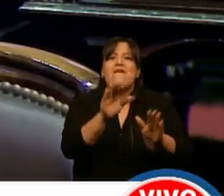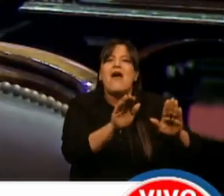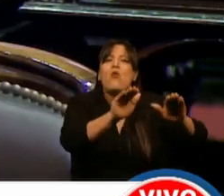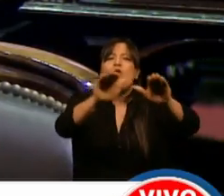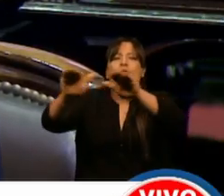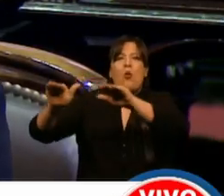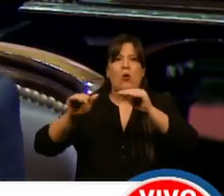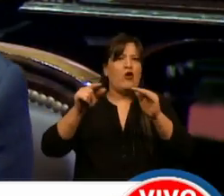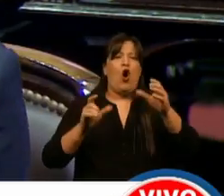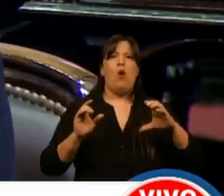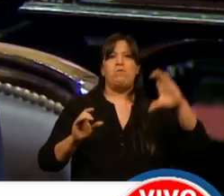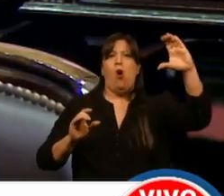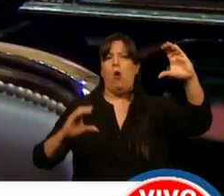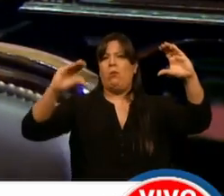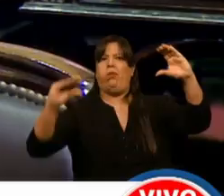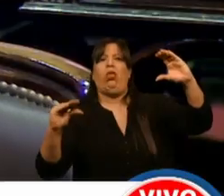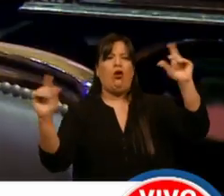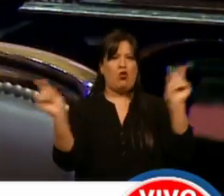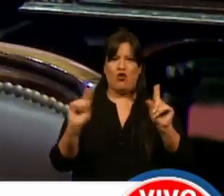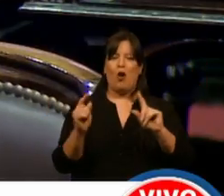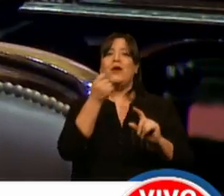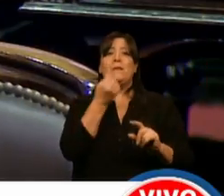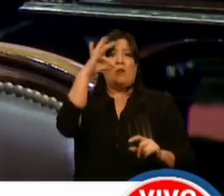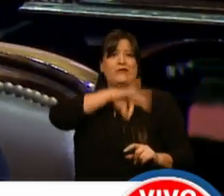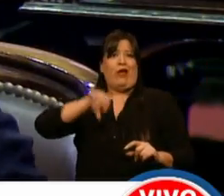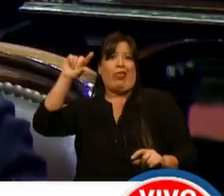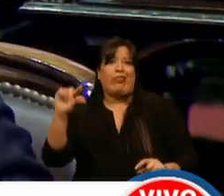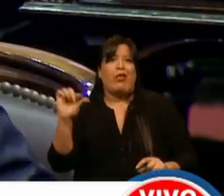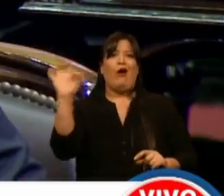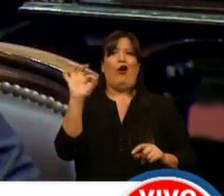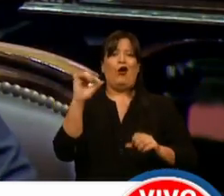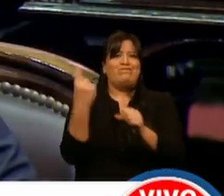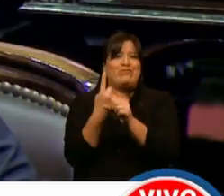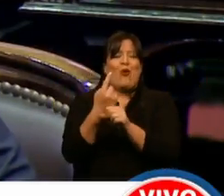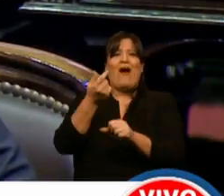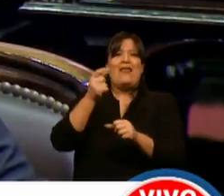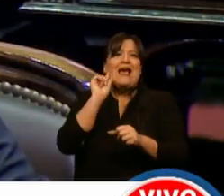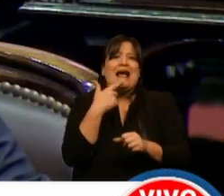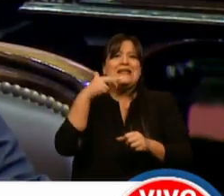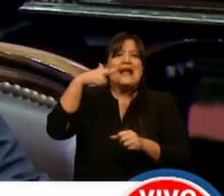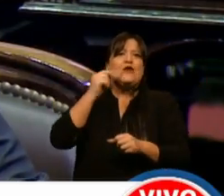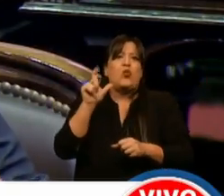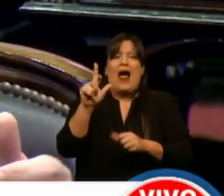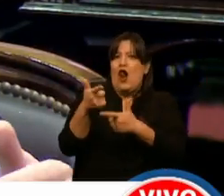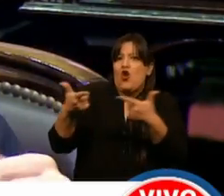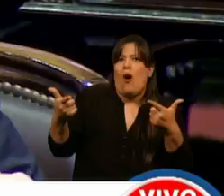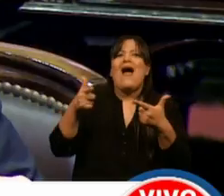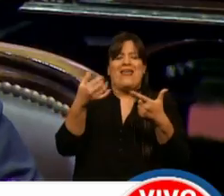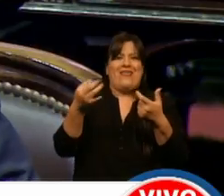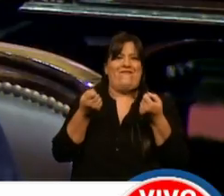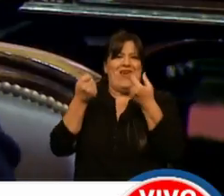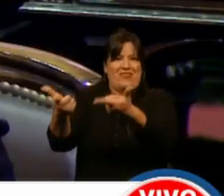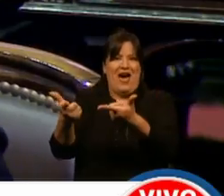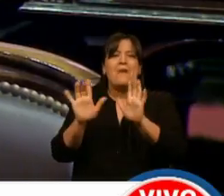respecto de otras personas que tienen menos ingresos o que ni siquiera acceden a la red de gas natural y que sea razonable en el marco de